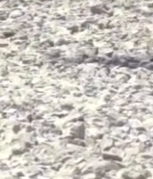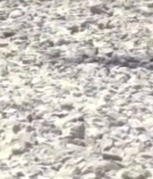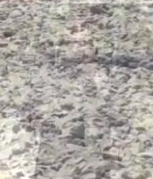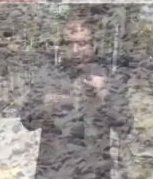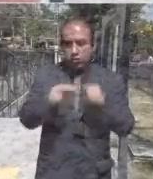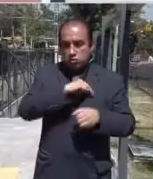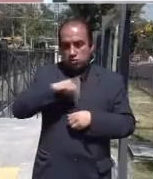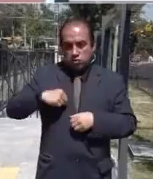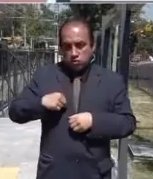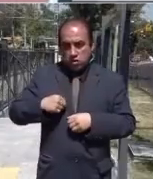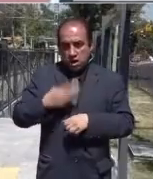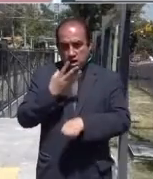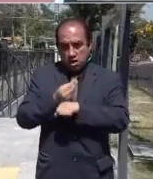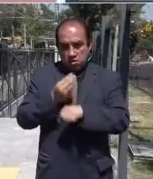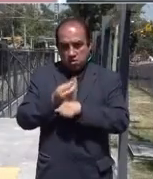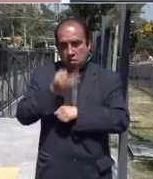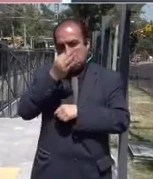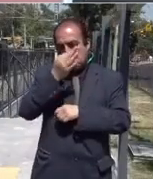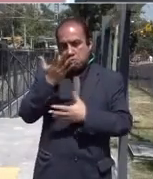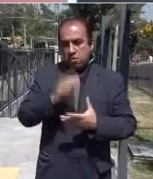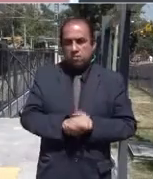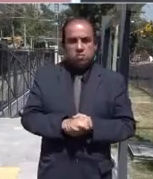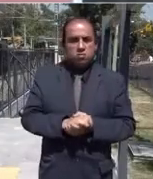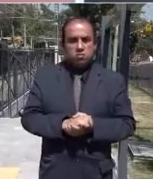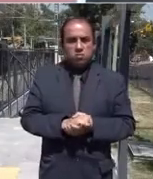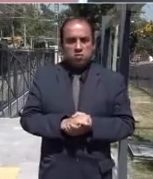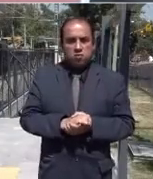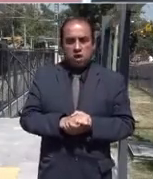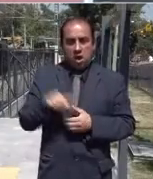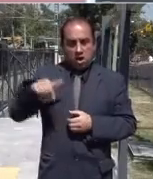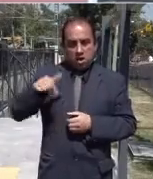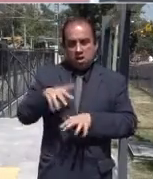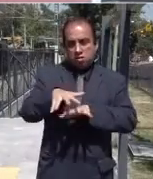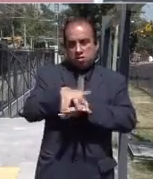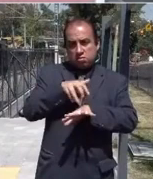que intervenimos recientemente, el crucero de Tlalpan.